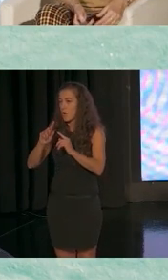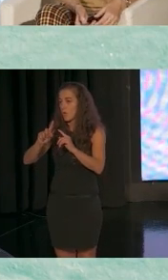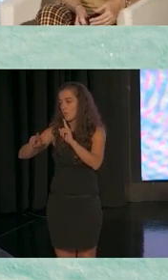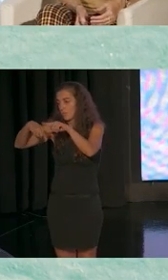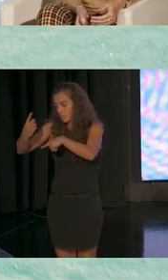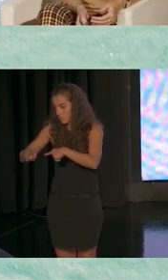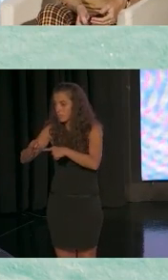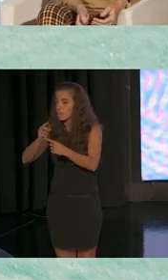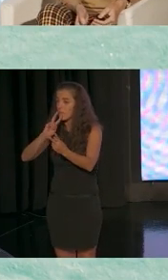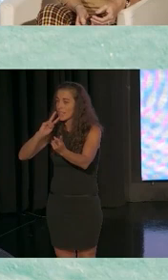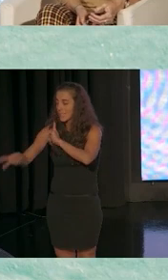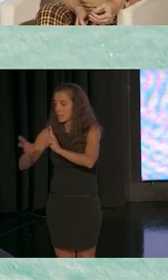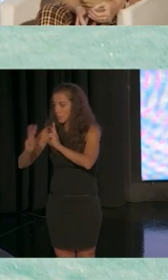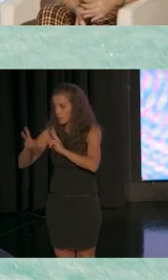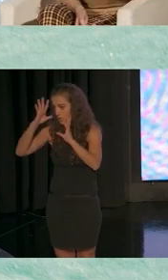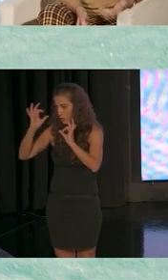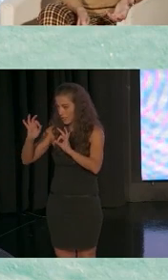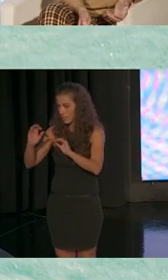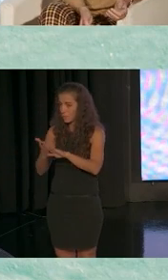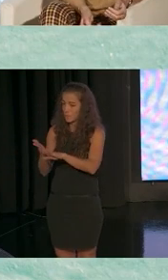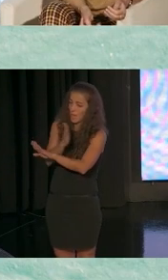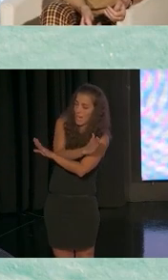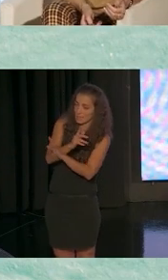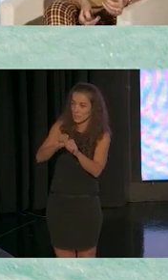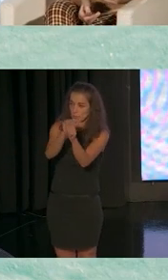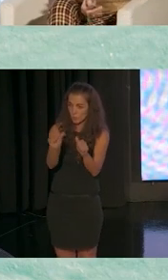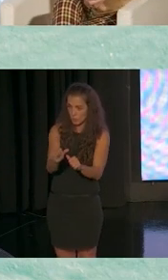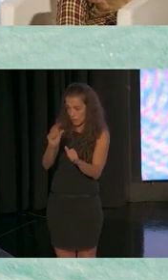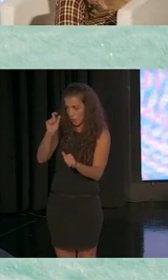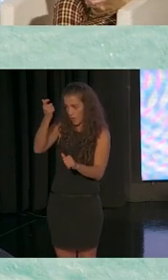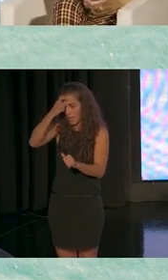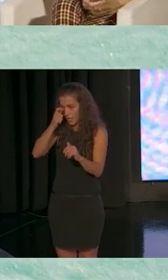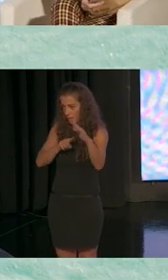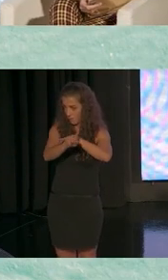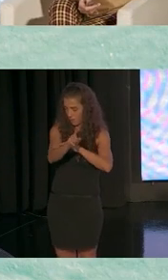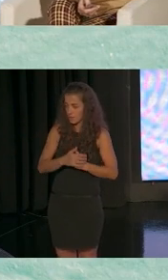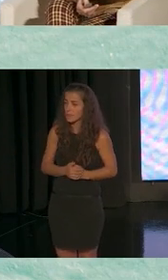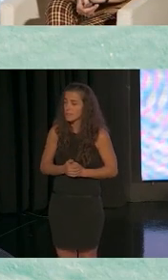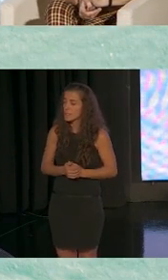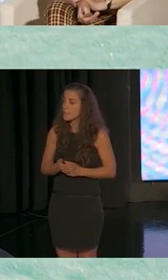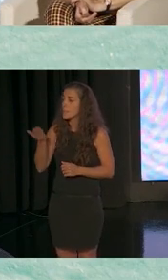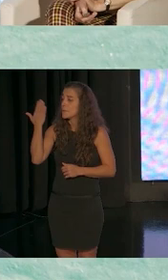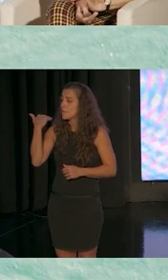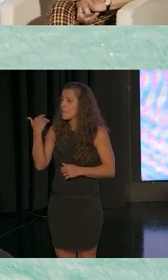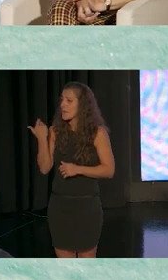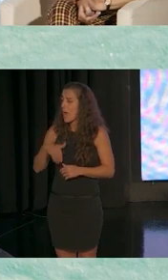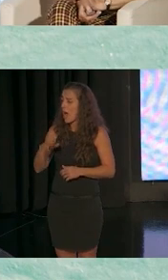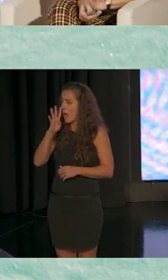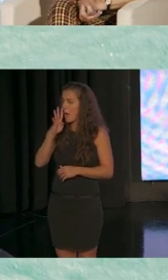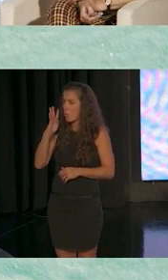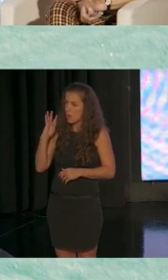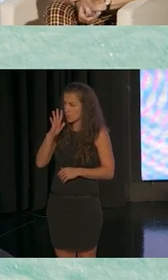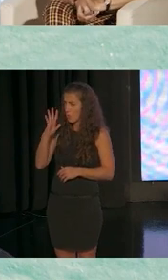ese ese modelo de desarrollo esa herramienta que es el vitat presentamos una primera versión hace ya cuatro o